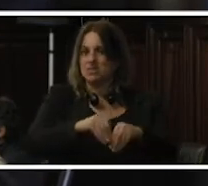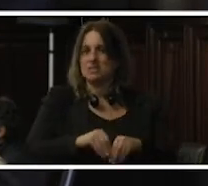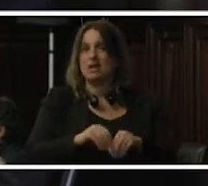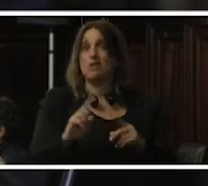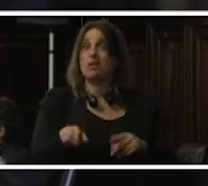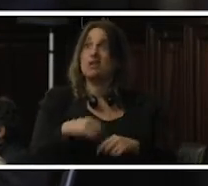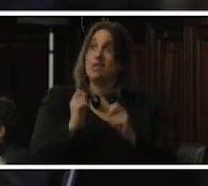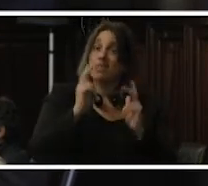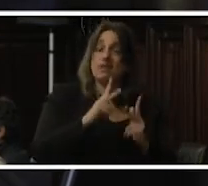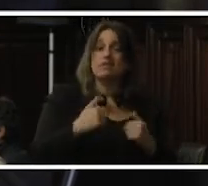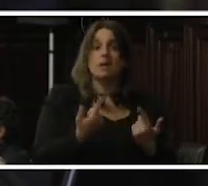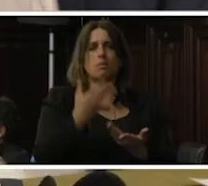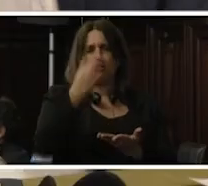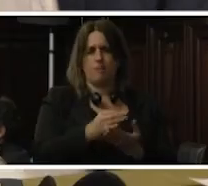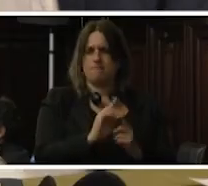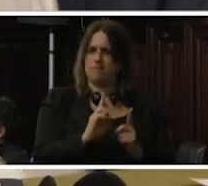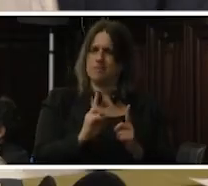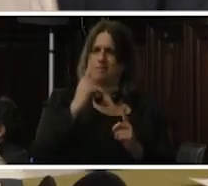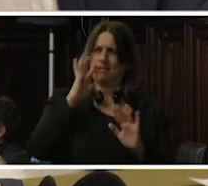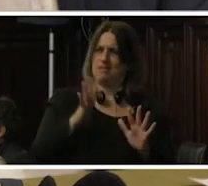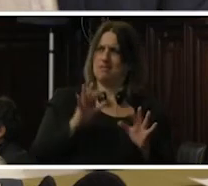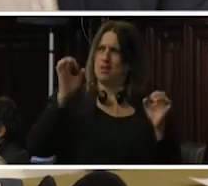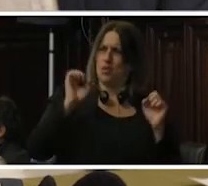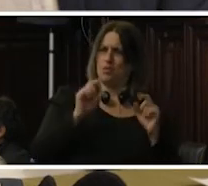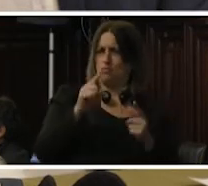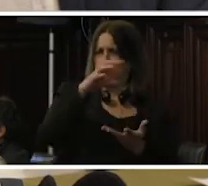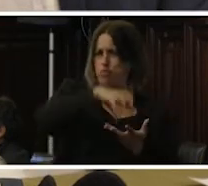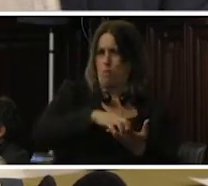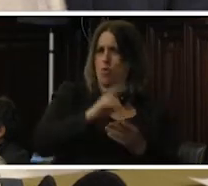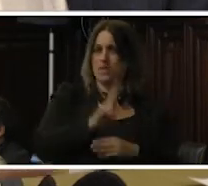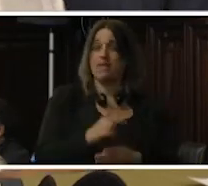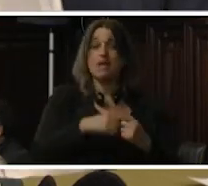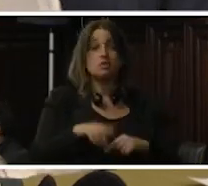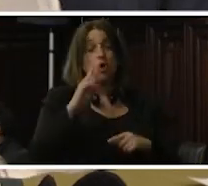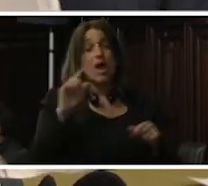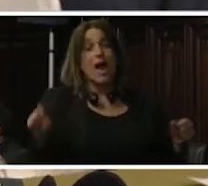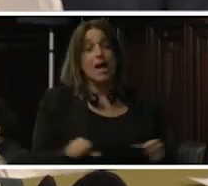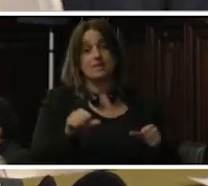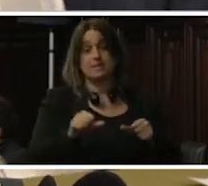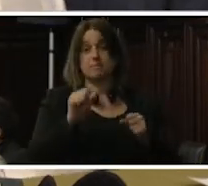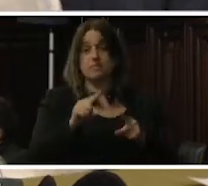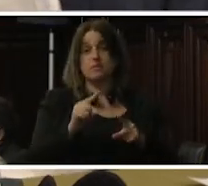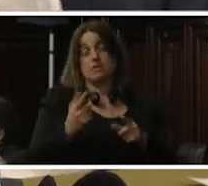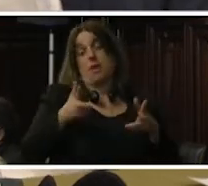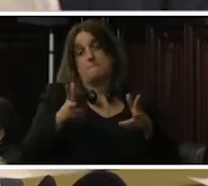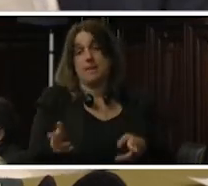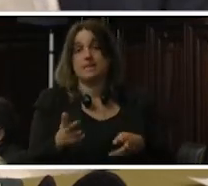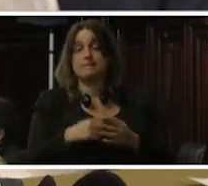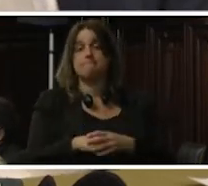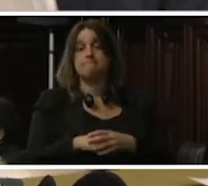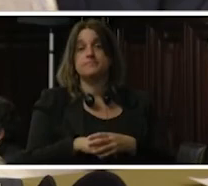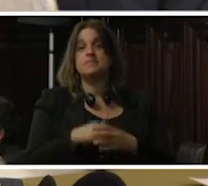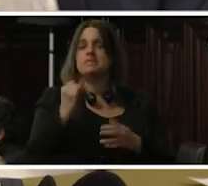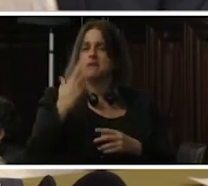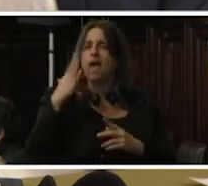les adjudica a los pueblos no corresponde a su real movilidad. Esto por una parte. En muchos casos hemos encontrado igualmente que